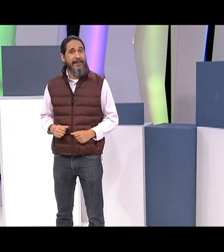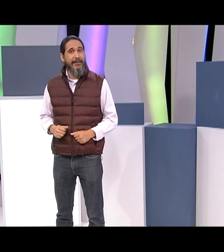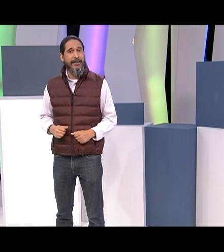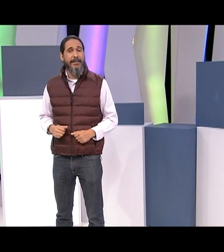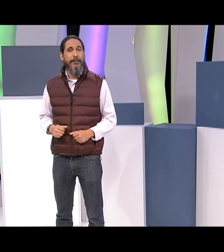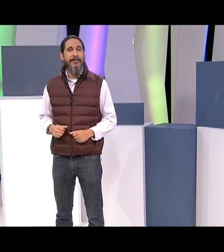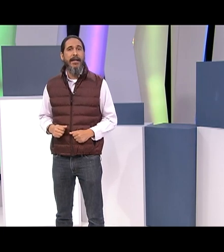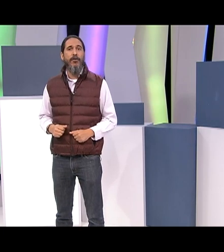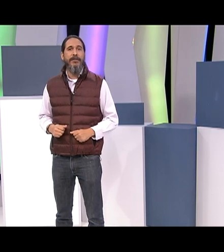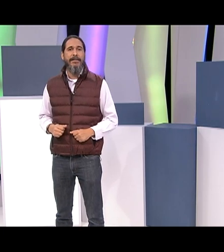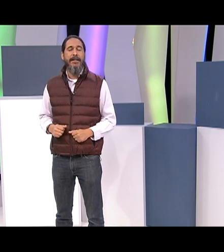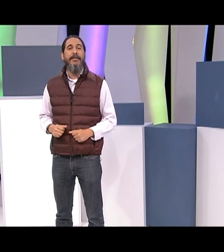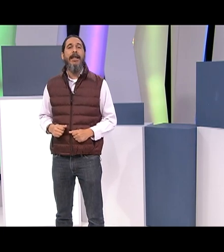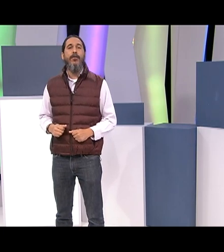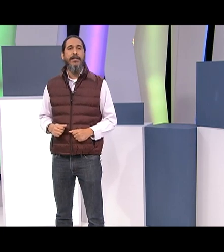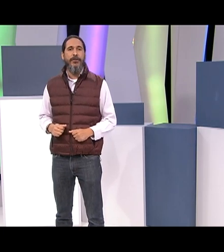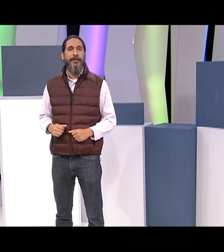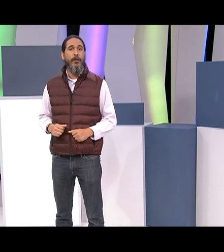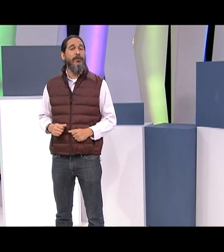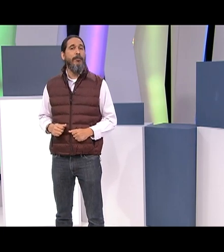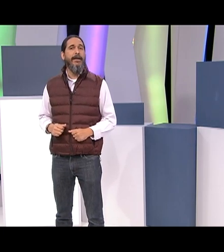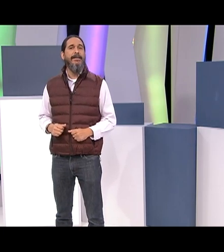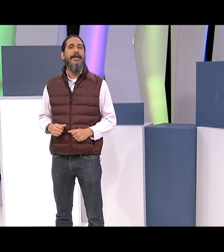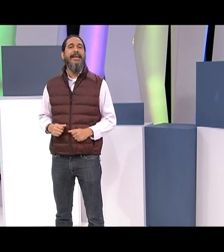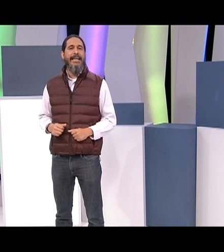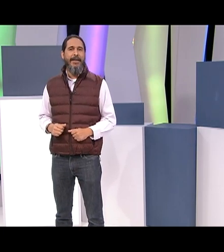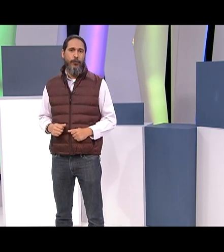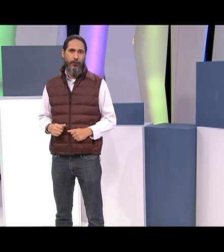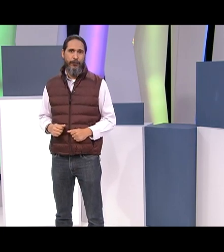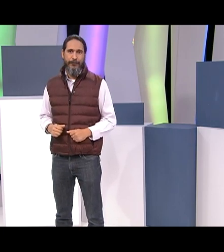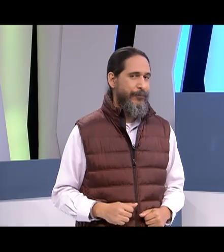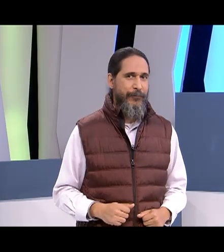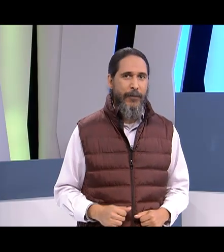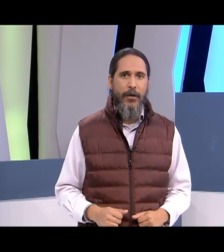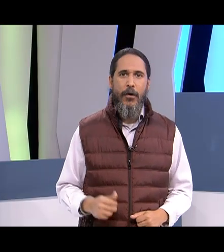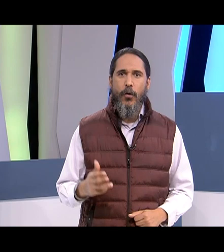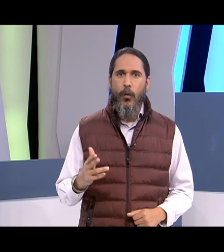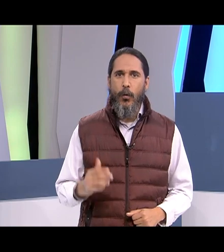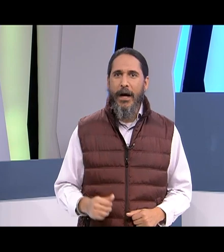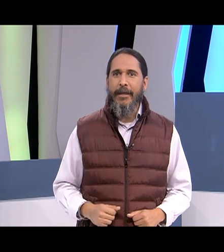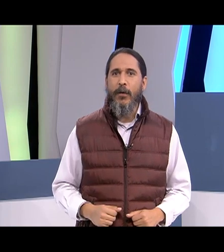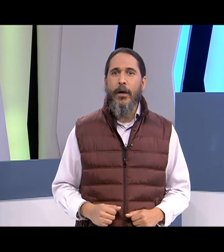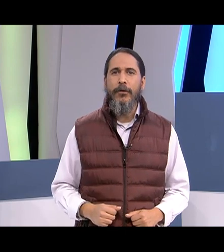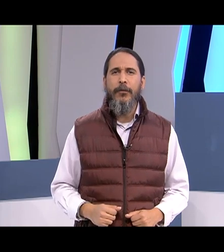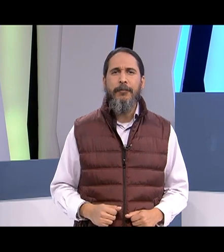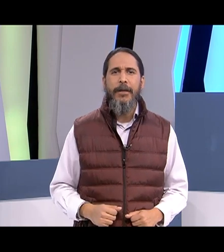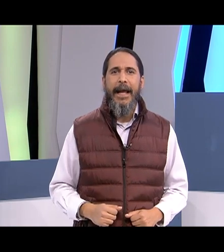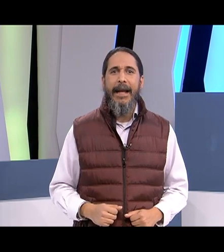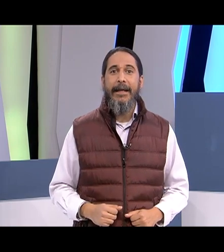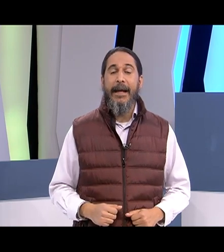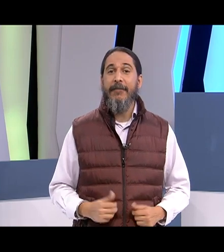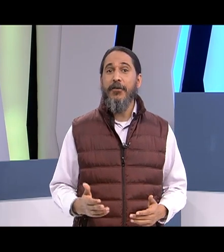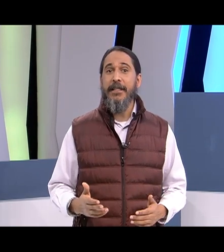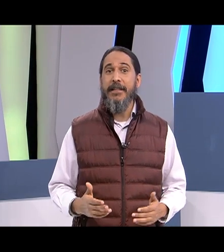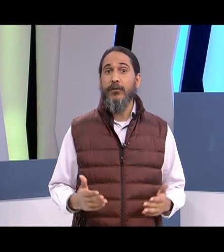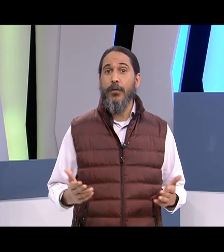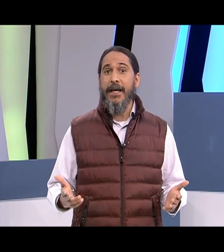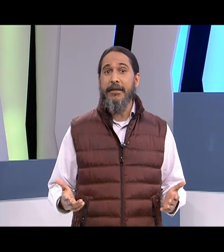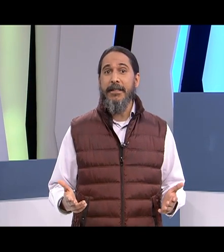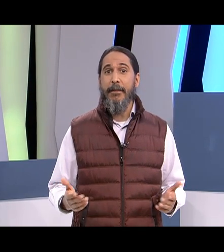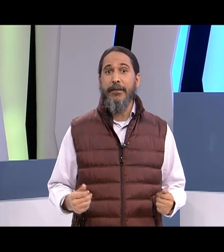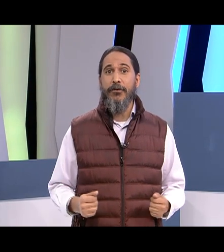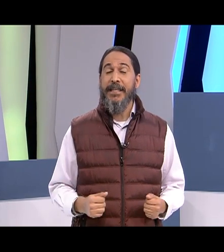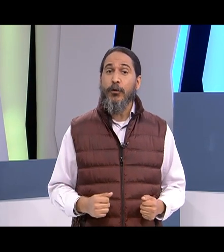e interesantes temas del acontecer de la educación de nuestro país y del mundo. Un lugar de encuentro en el que las voces